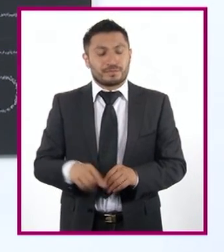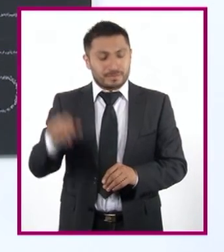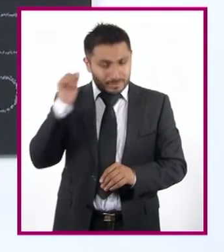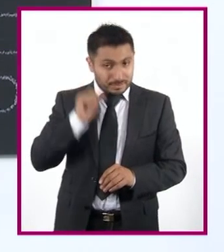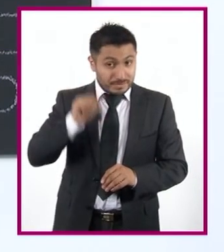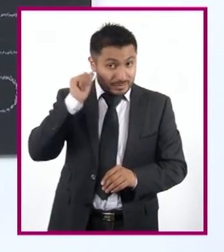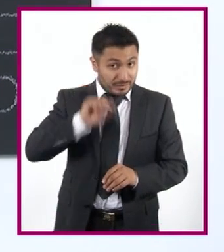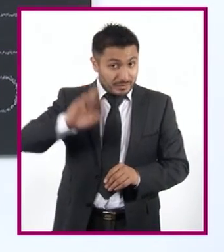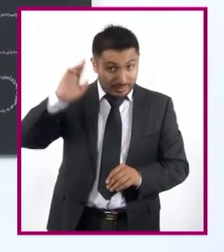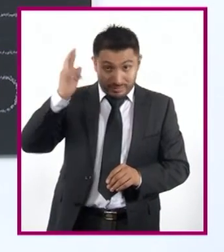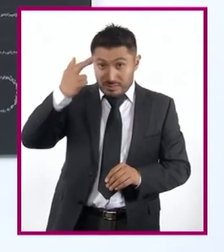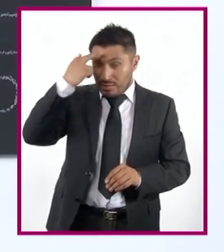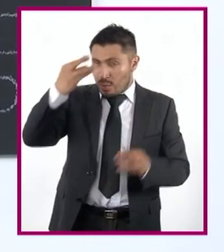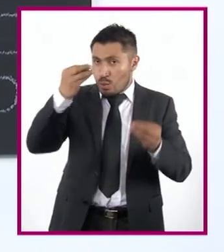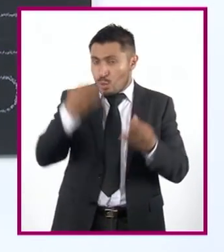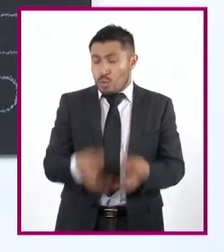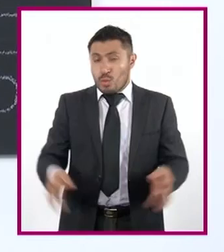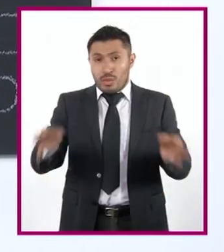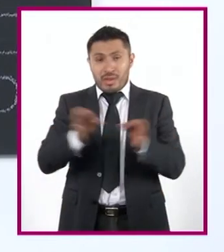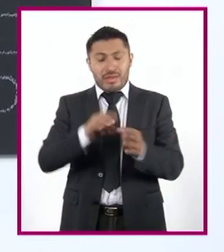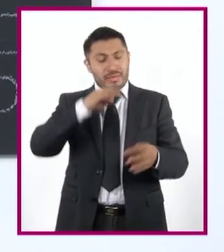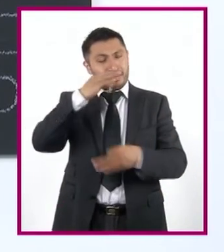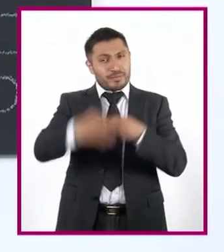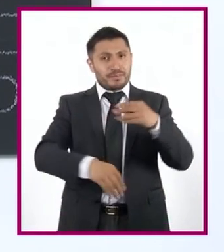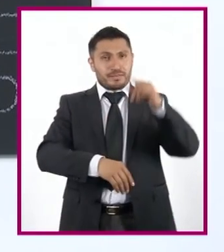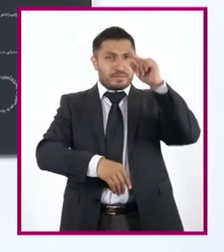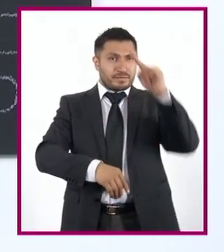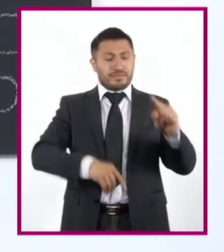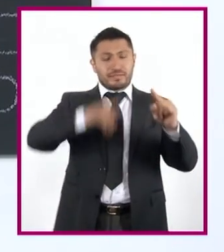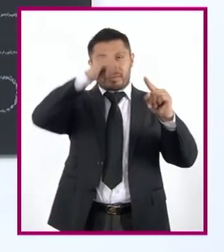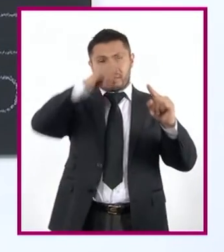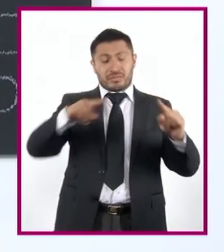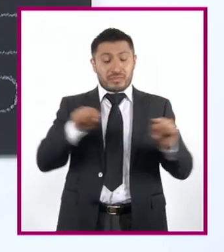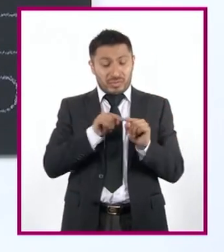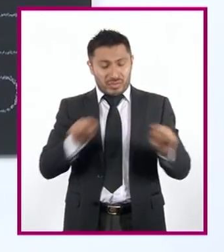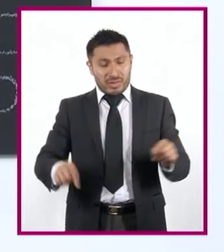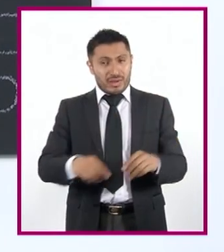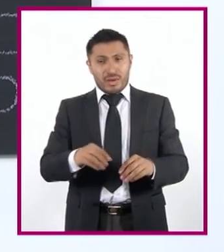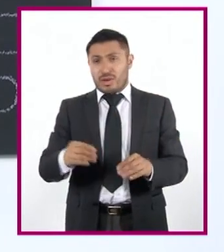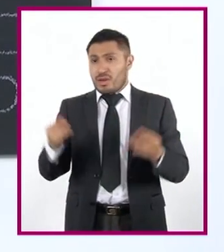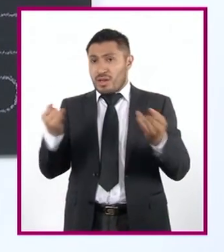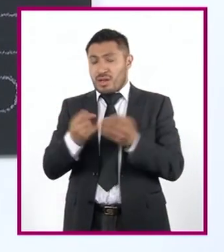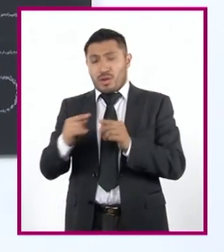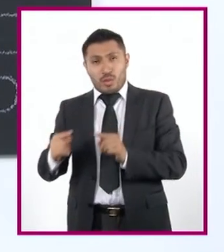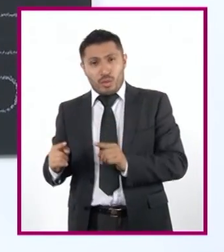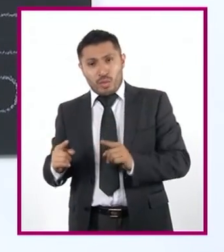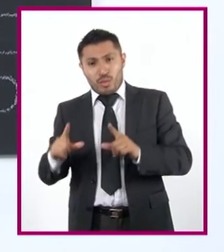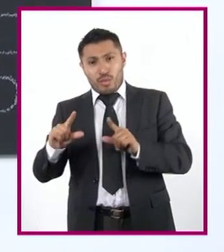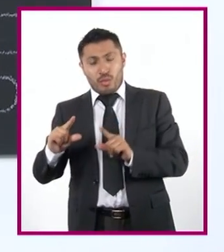Siempre deben de recordar que todos los vértices se mueven en la misma dirección y distancia.